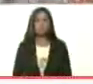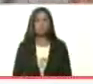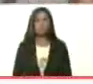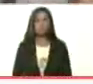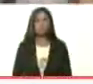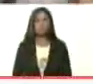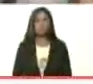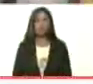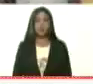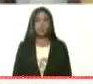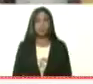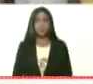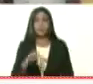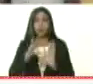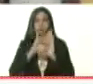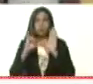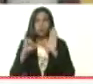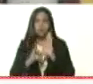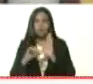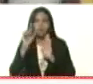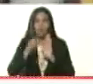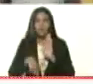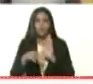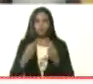Y además constituyente.